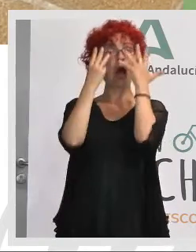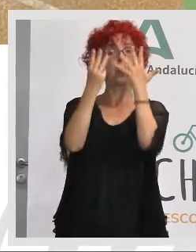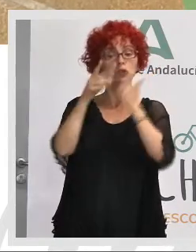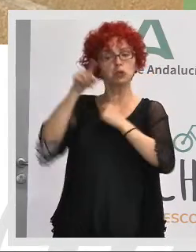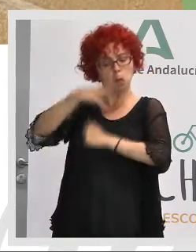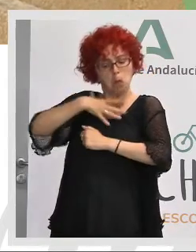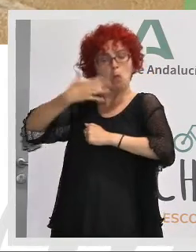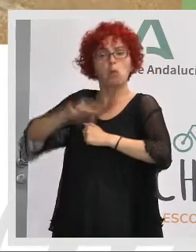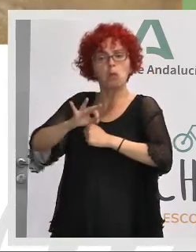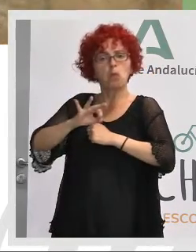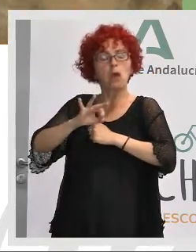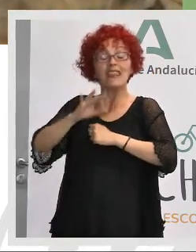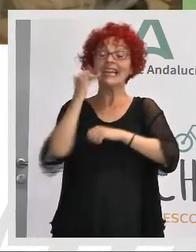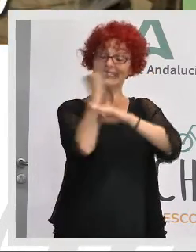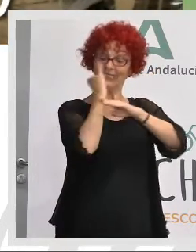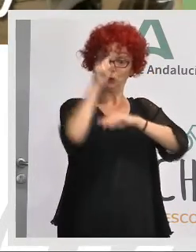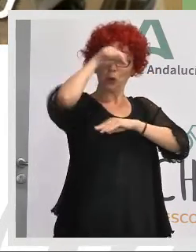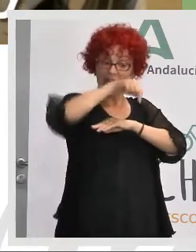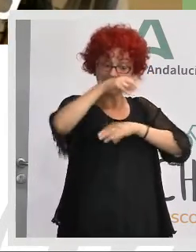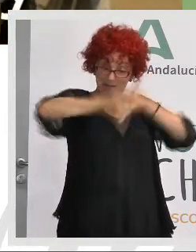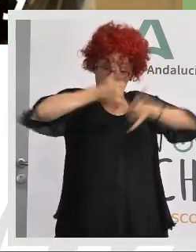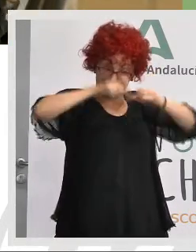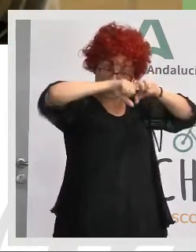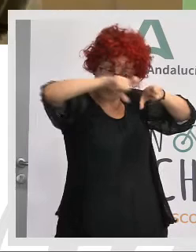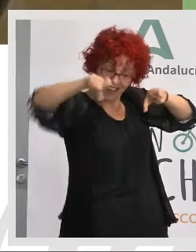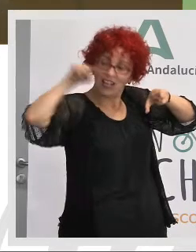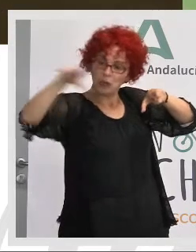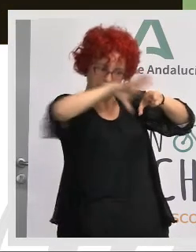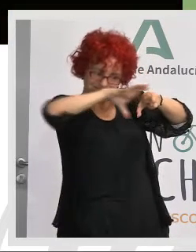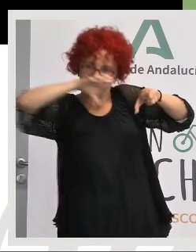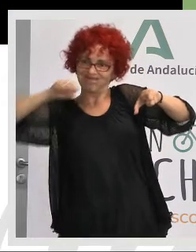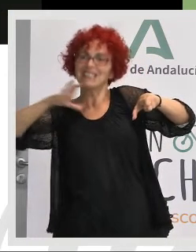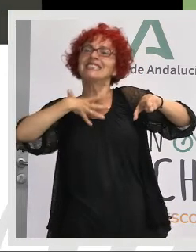o recoger tu bici en el instituto si necesitas combinar medios de transporte.